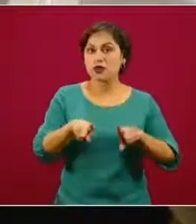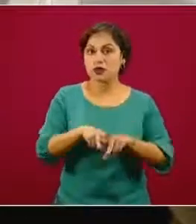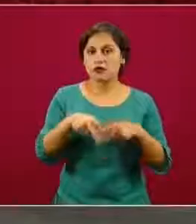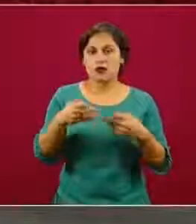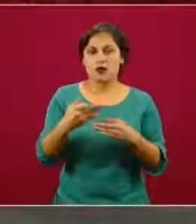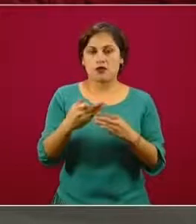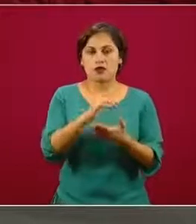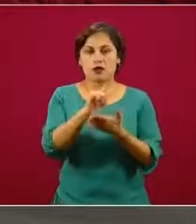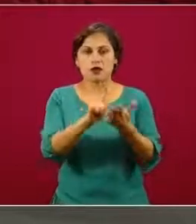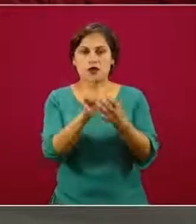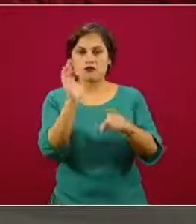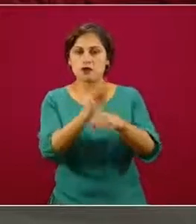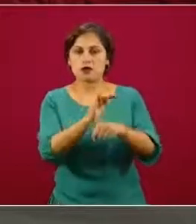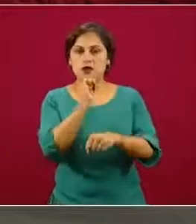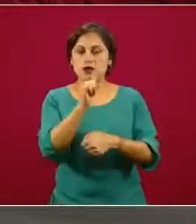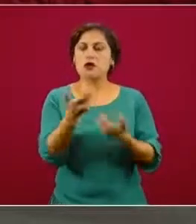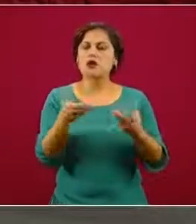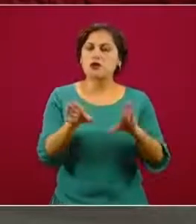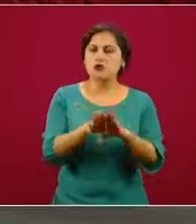Gracias.